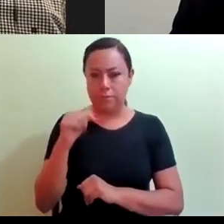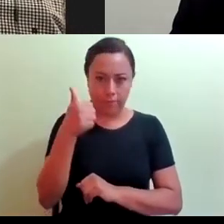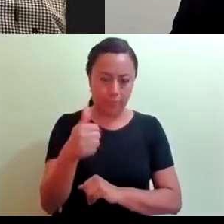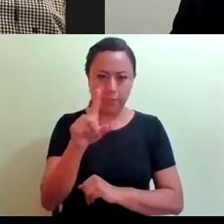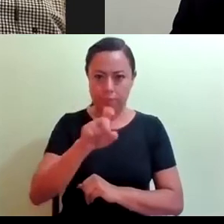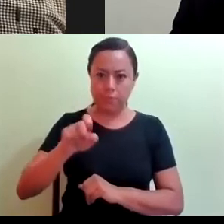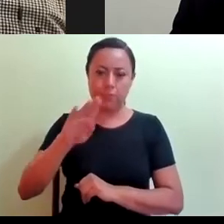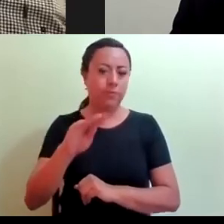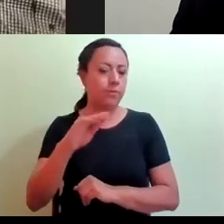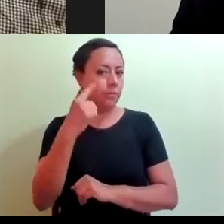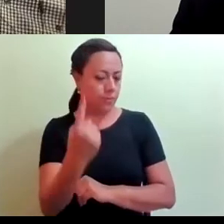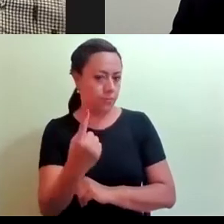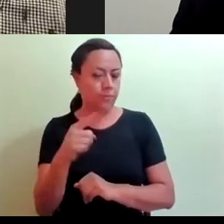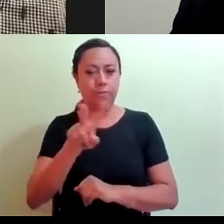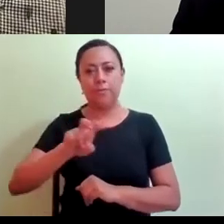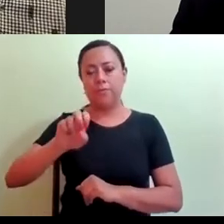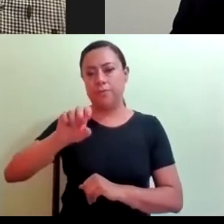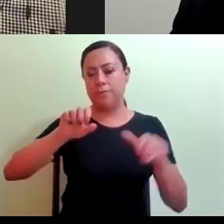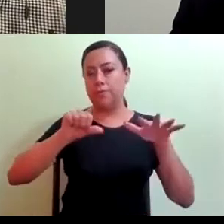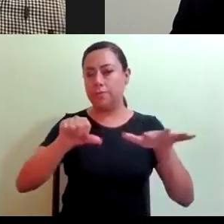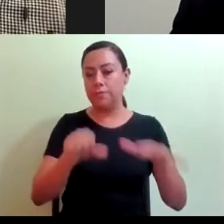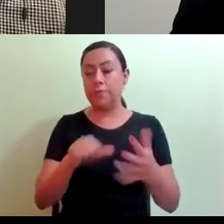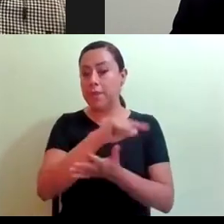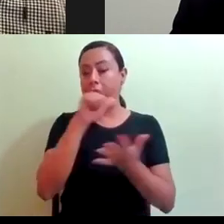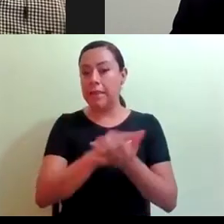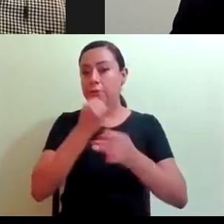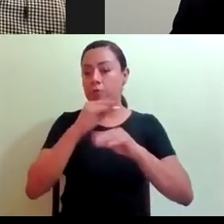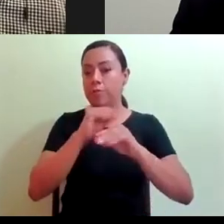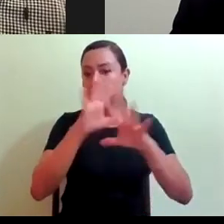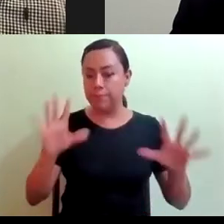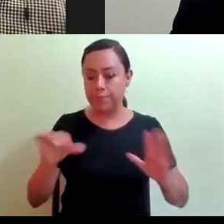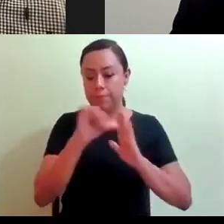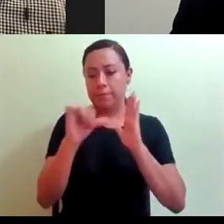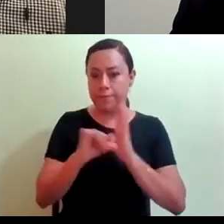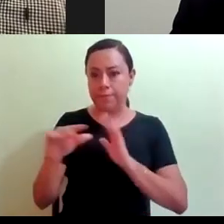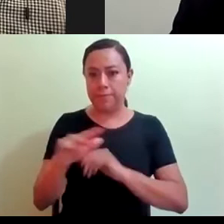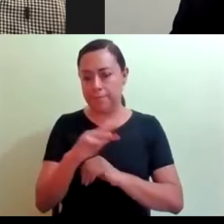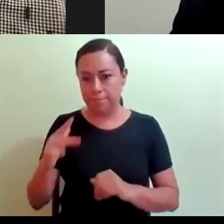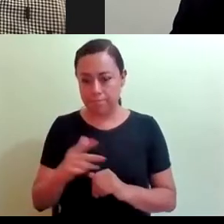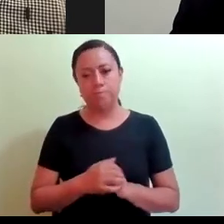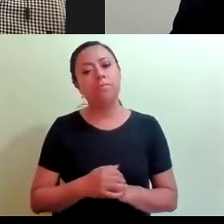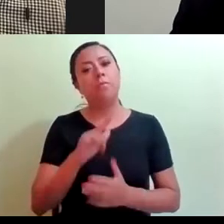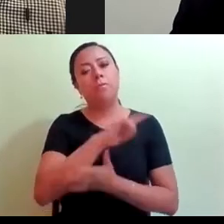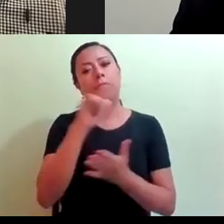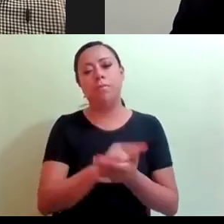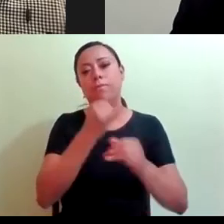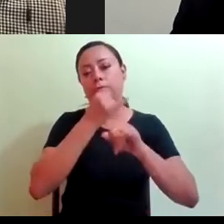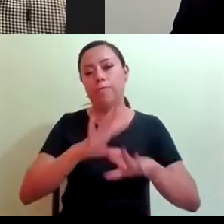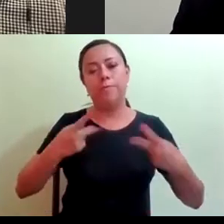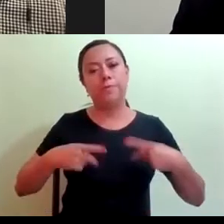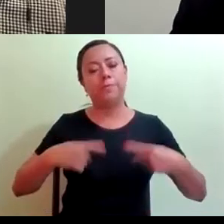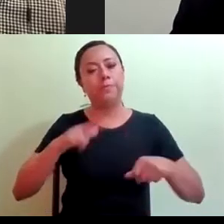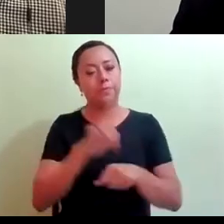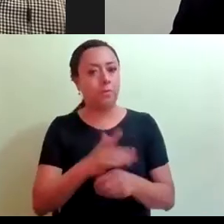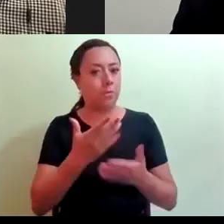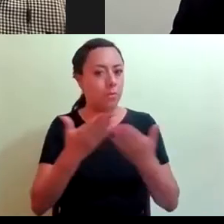191 y 216 de la Ley de Transparencia Local, así como el artículo 3 de la Ley de Protección de Datos Personales. Precisando de igual forma que